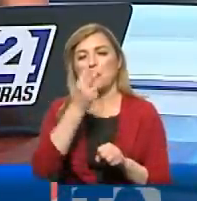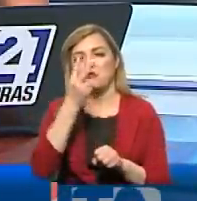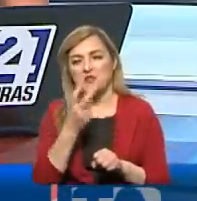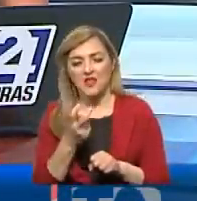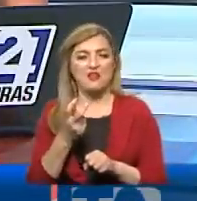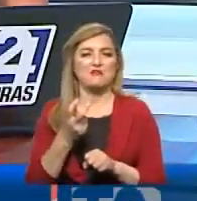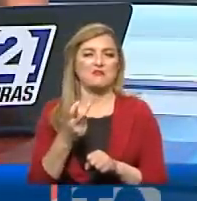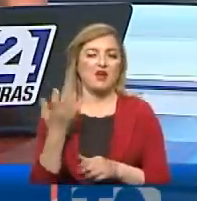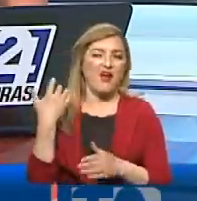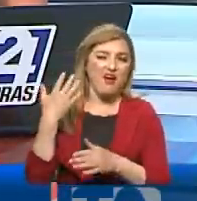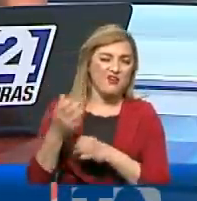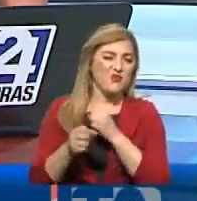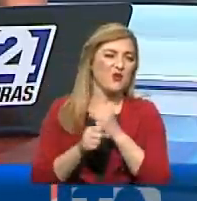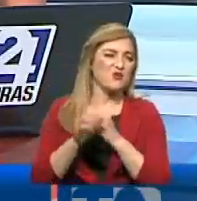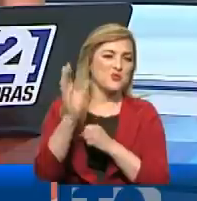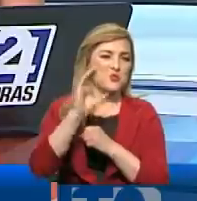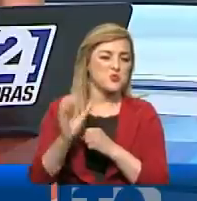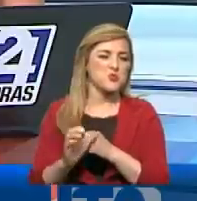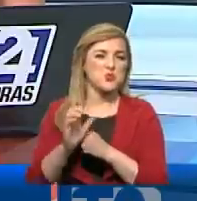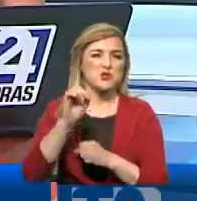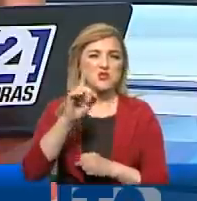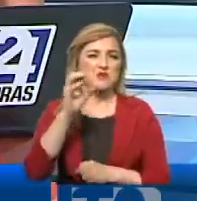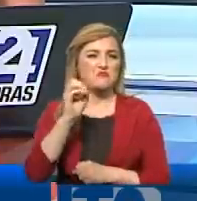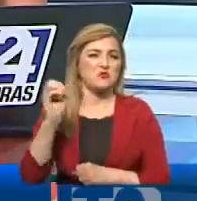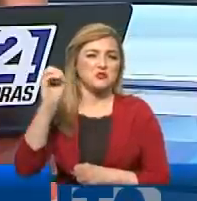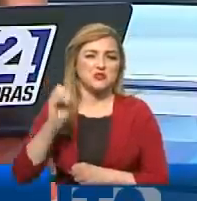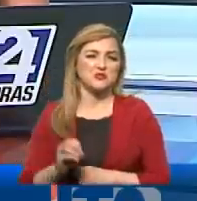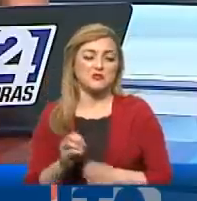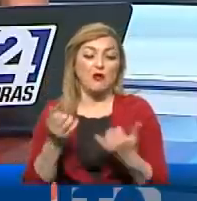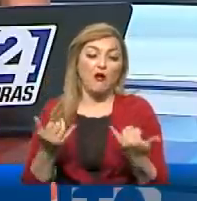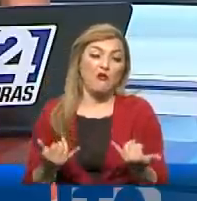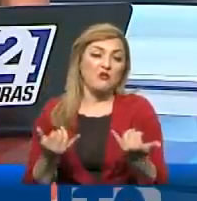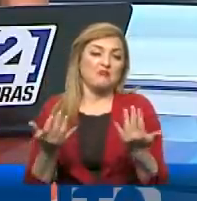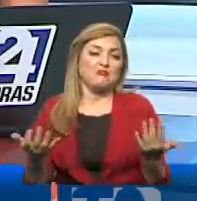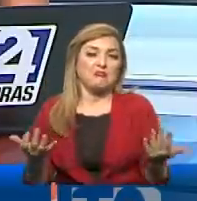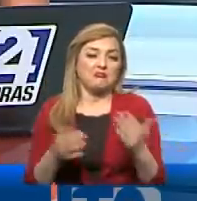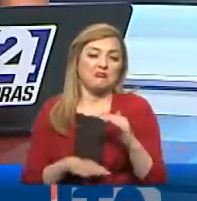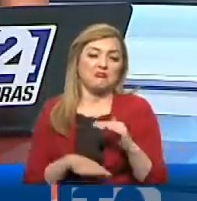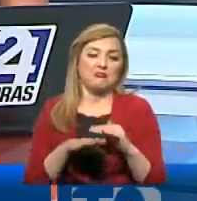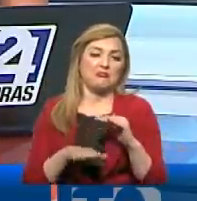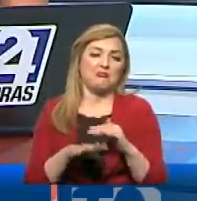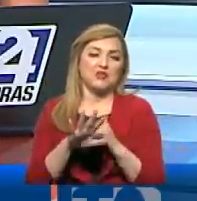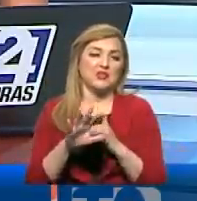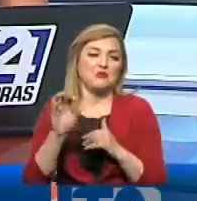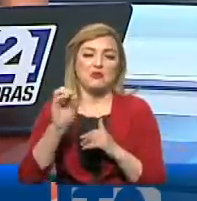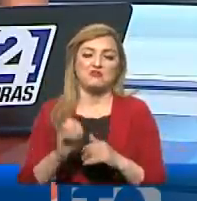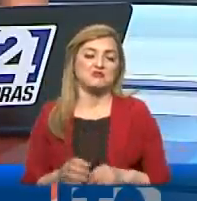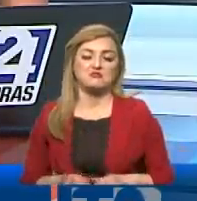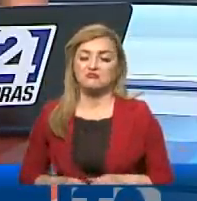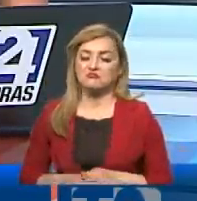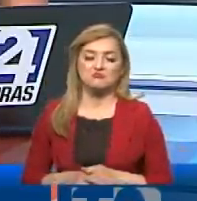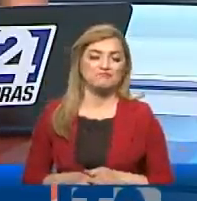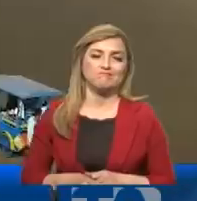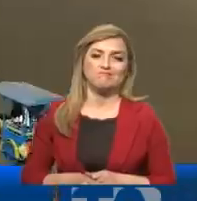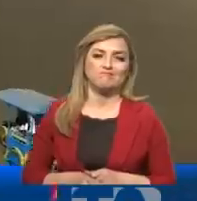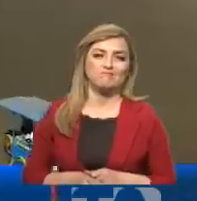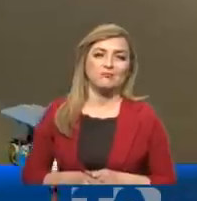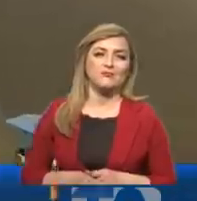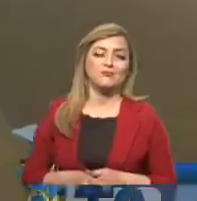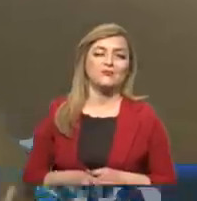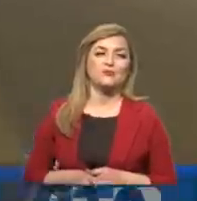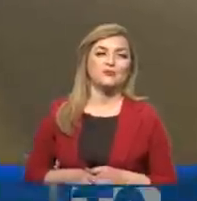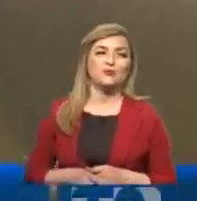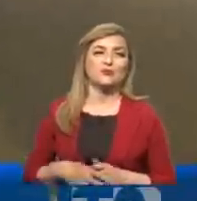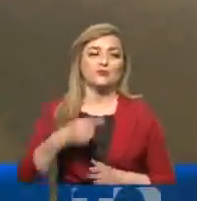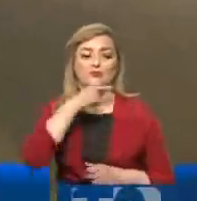hotelera, especialmente en la costa, era del 100%. Ahora sostienen que no llegan ni al 50%.